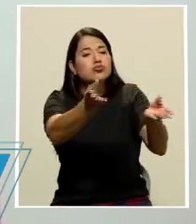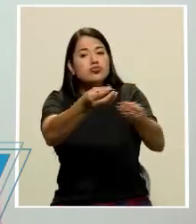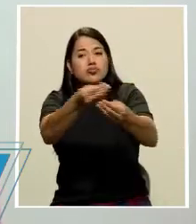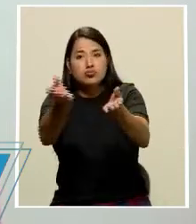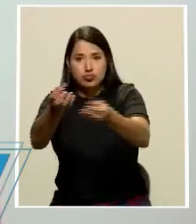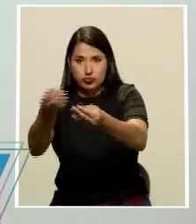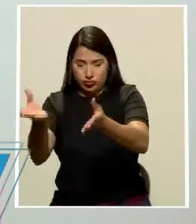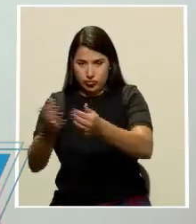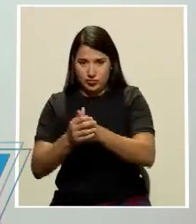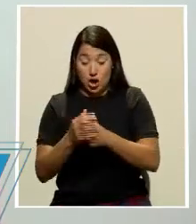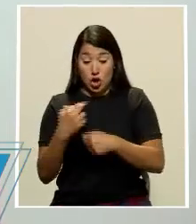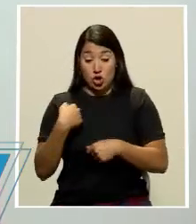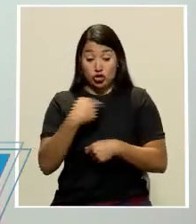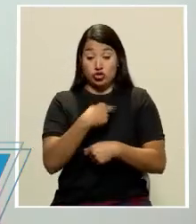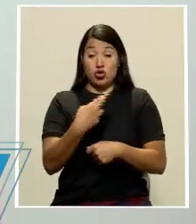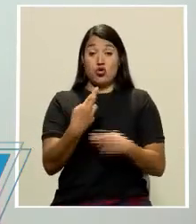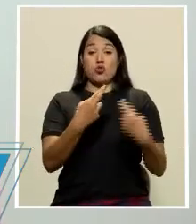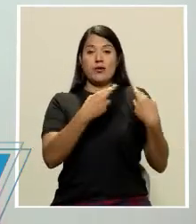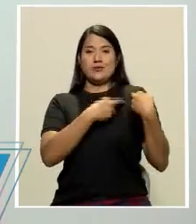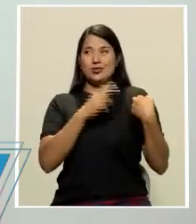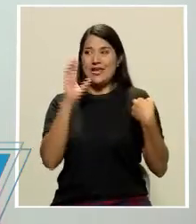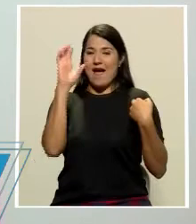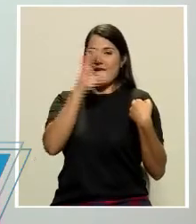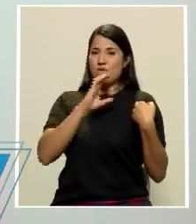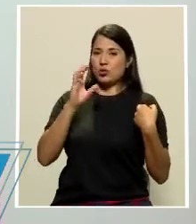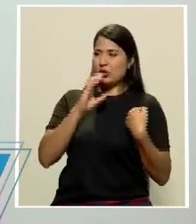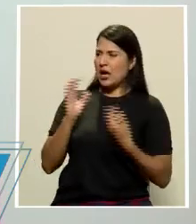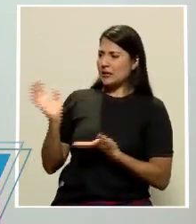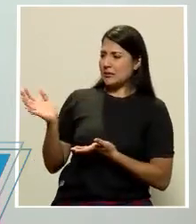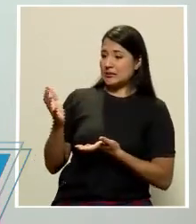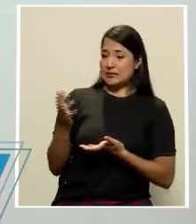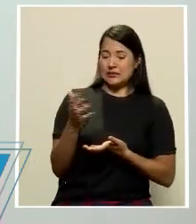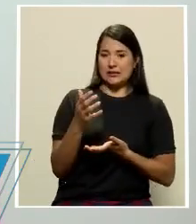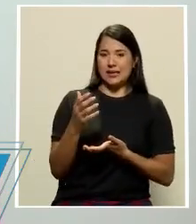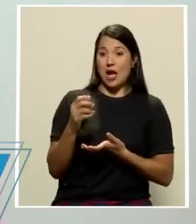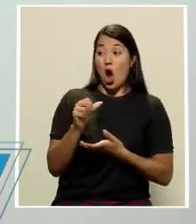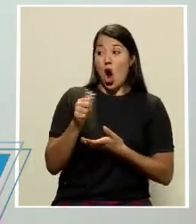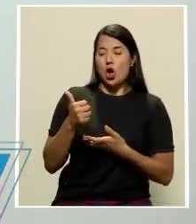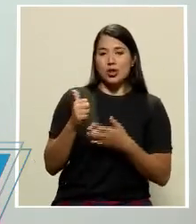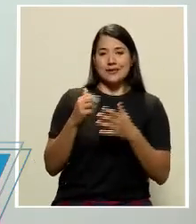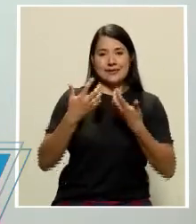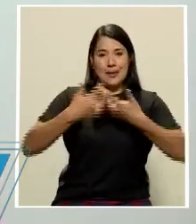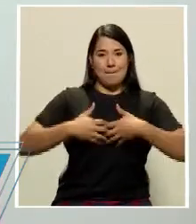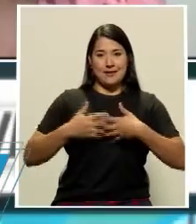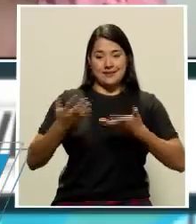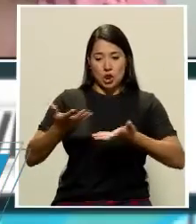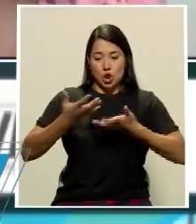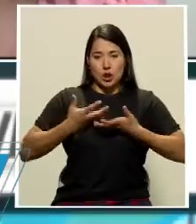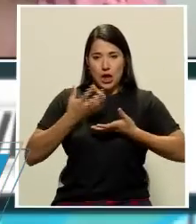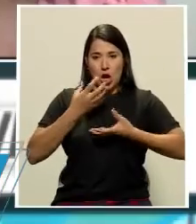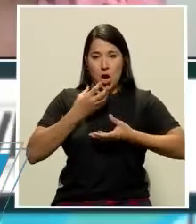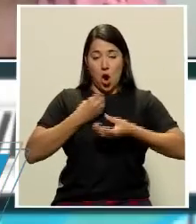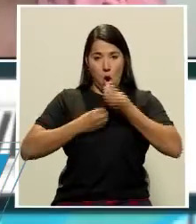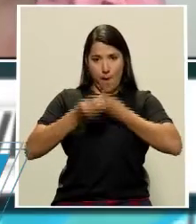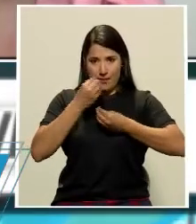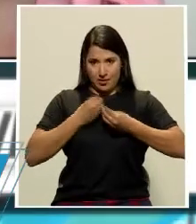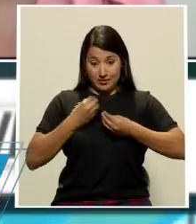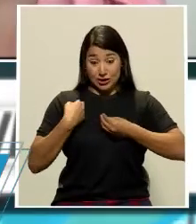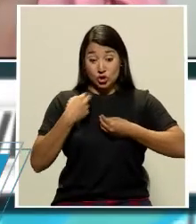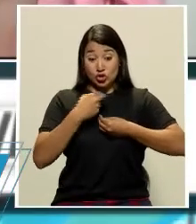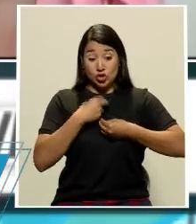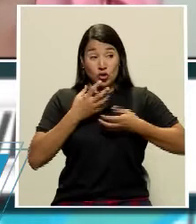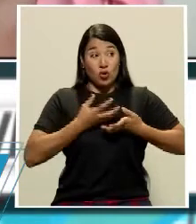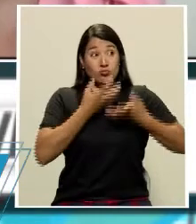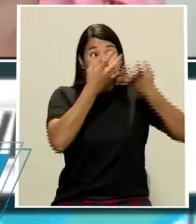país como de las personas vulnerables a través de estas organizaciones. La idea me